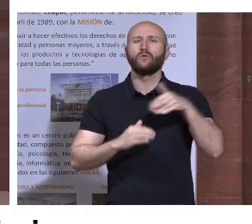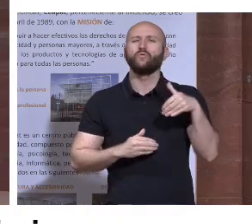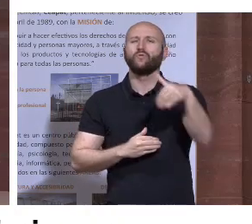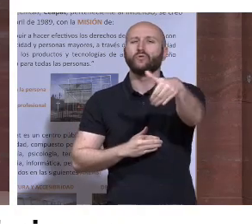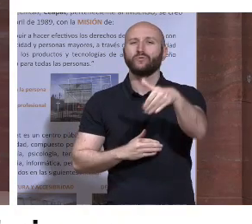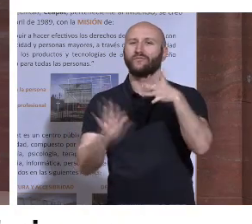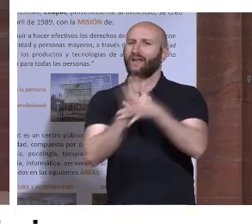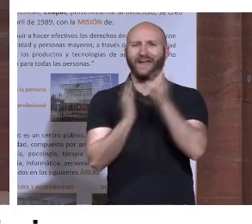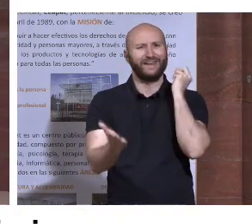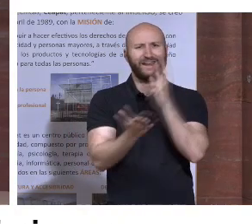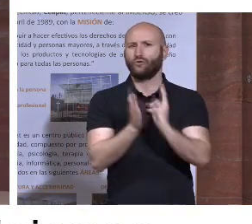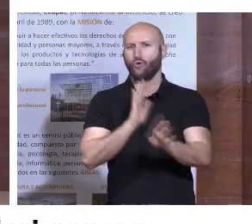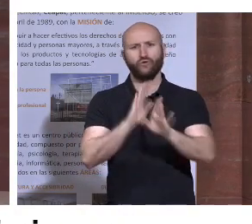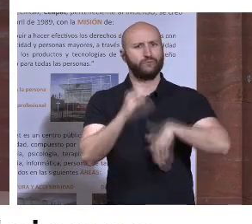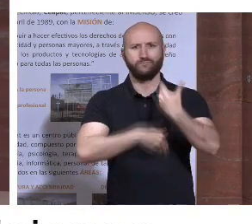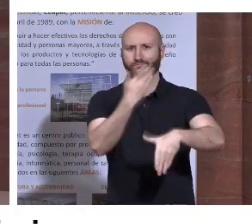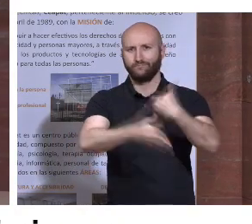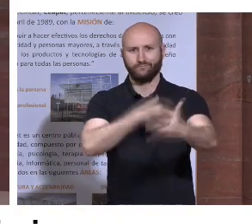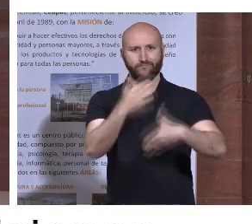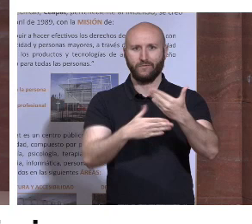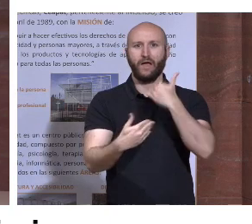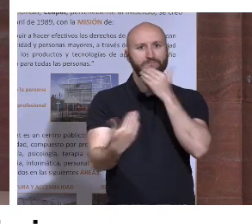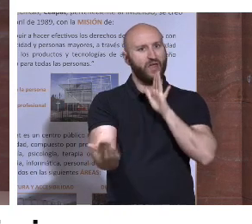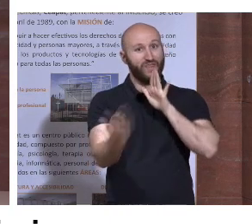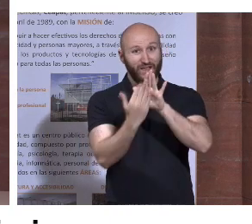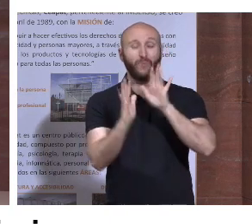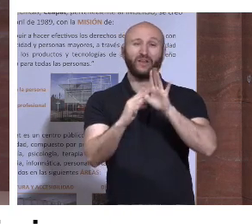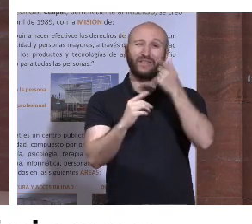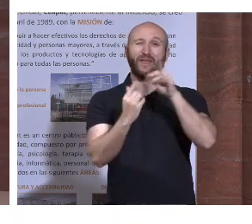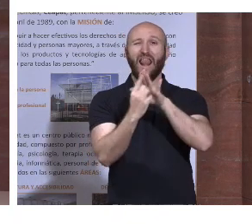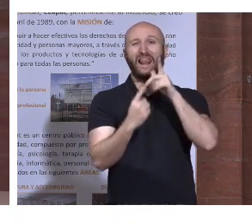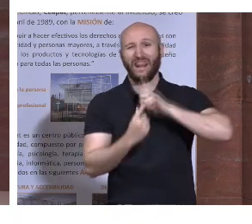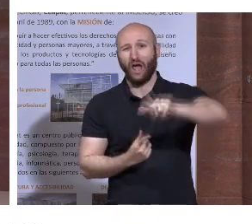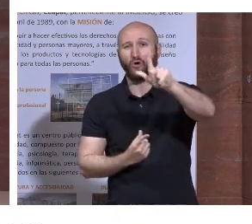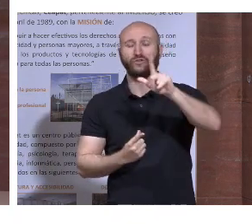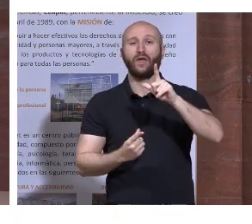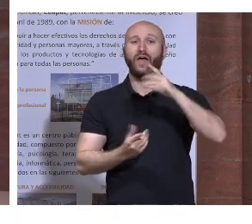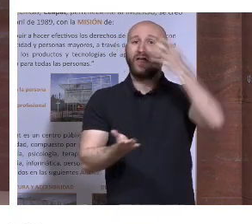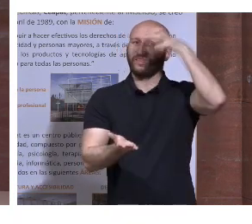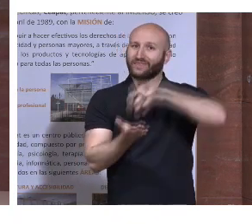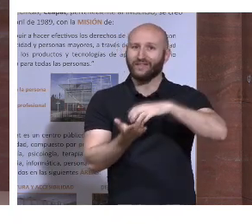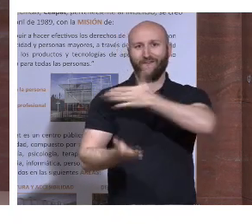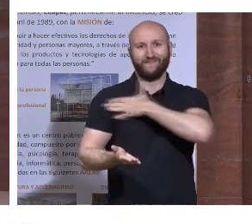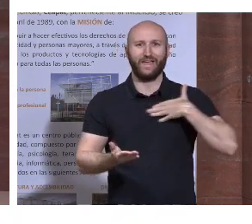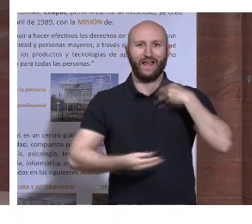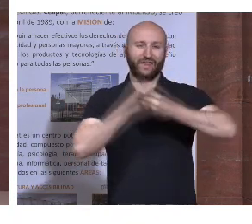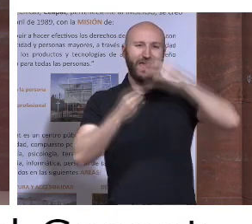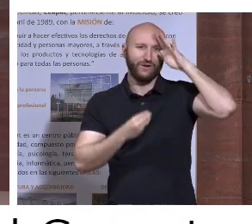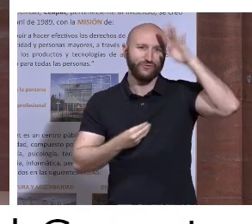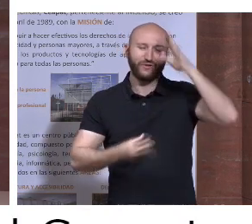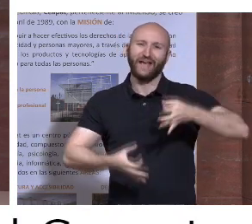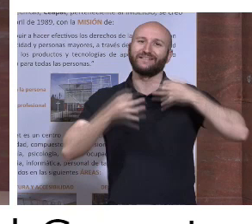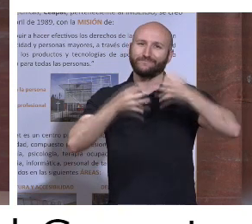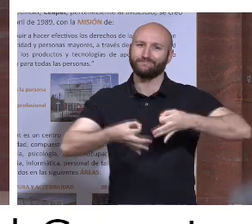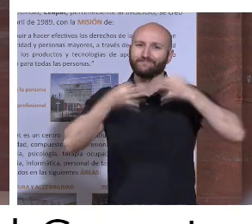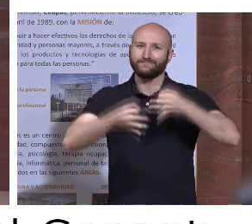un reto sin fin, un horizonte cercano y lejano que el CEAPAT quiere divisar con ilusión, navegando siempre